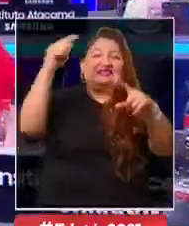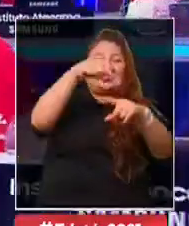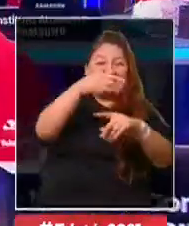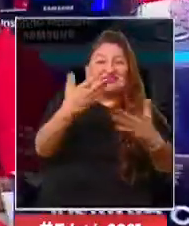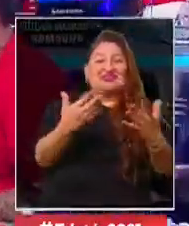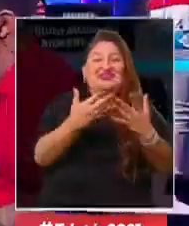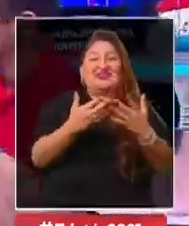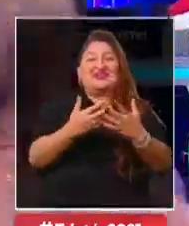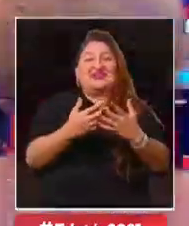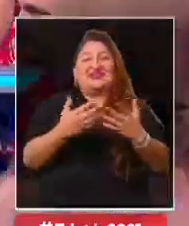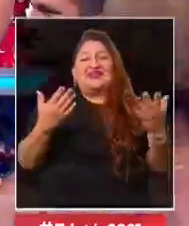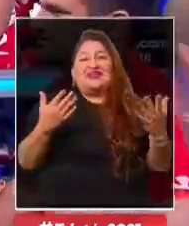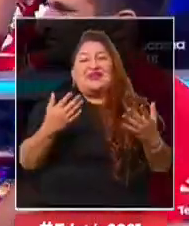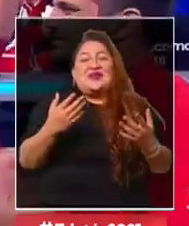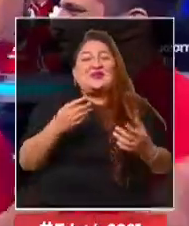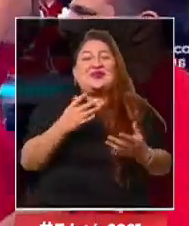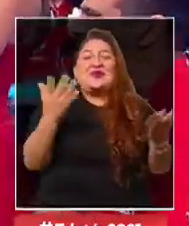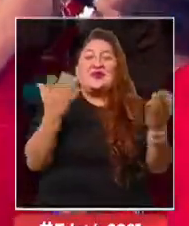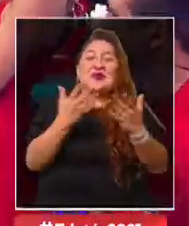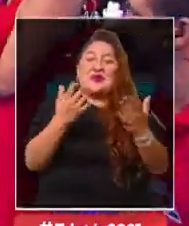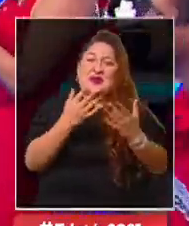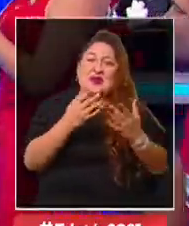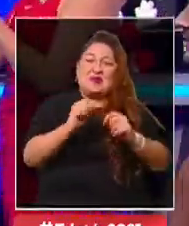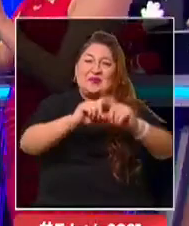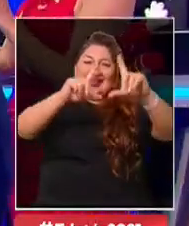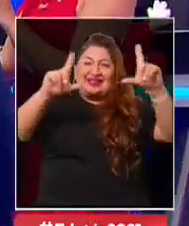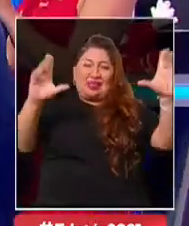Volvió. Oye, no quiere llegar ni en pantalla este.